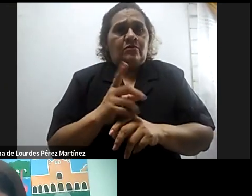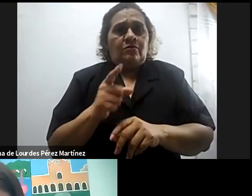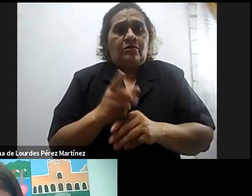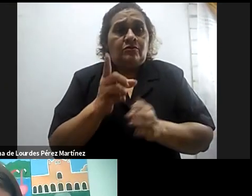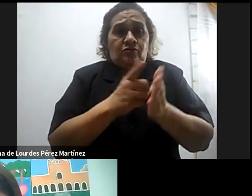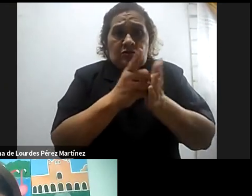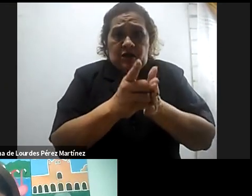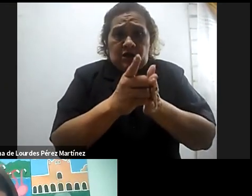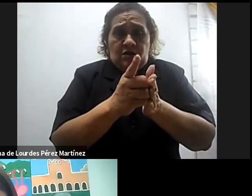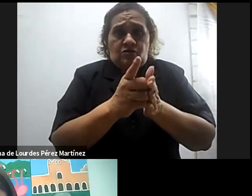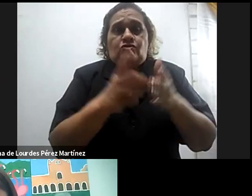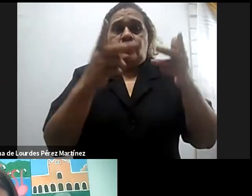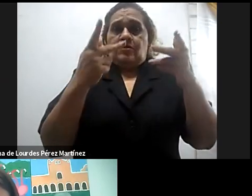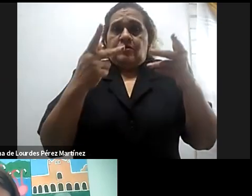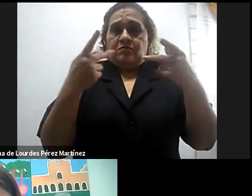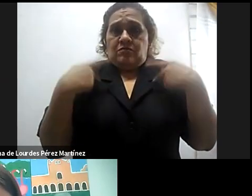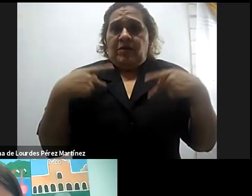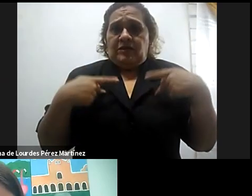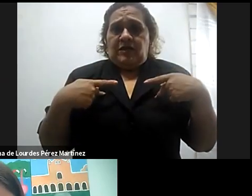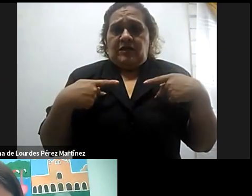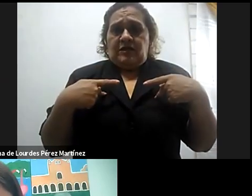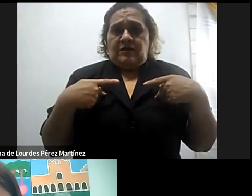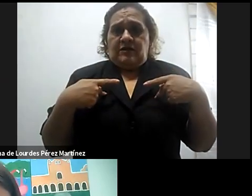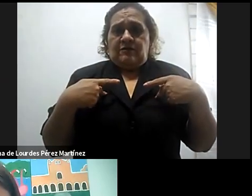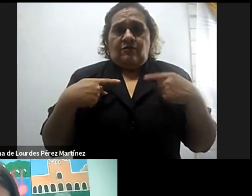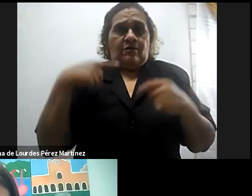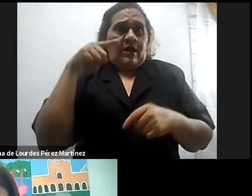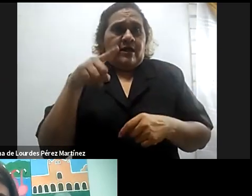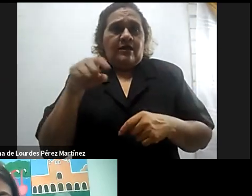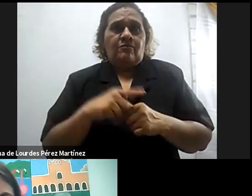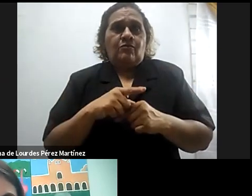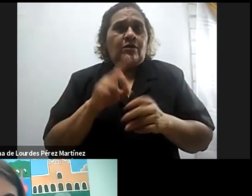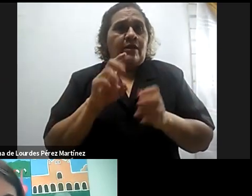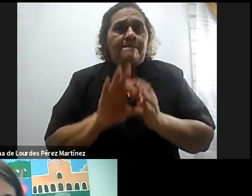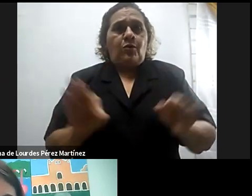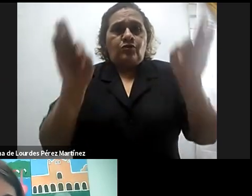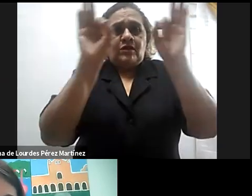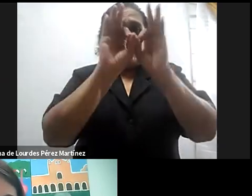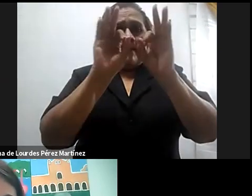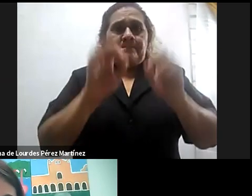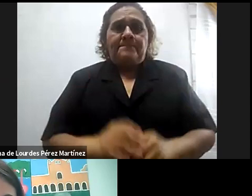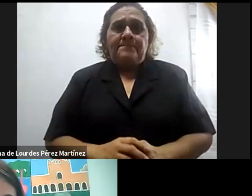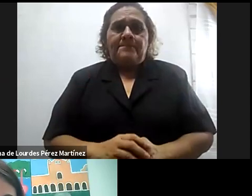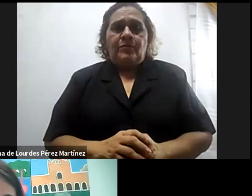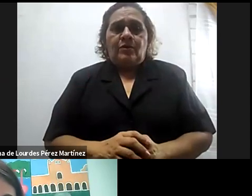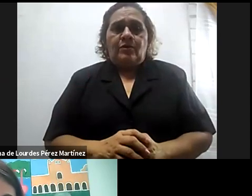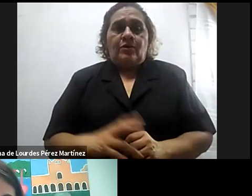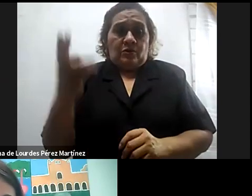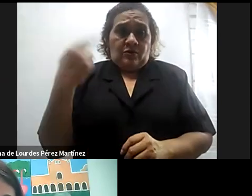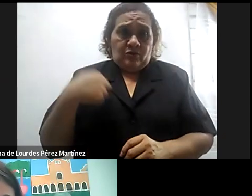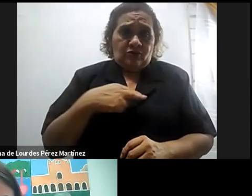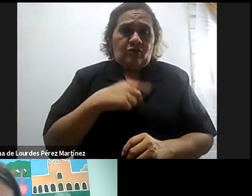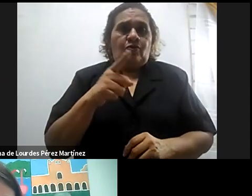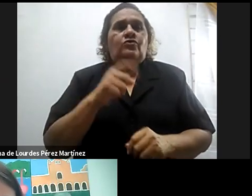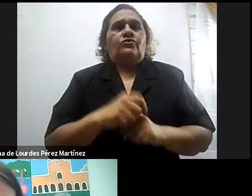derecho de los pacientes, ¿eh? O sea, no, aquí yo creo que eso es algo también muy importante, ¿no? Nosotros, bueno, el médico,